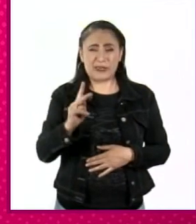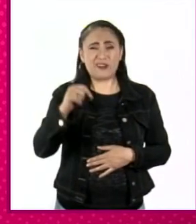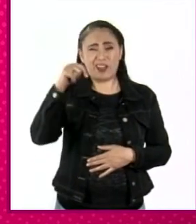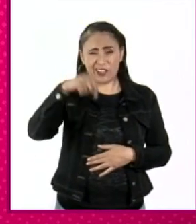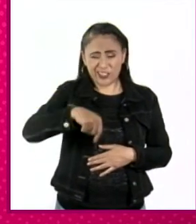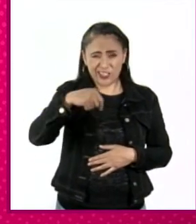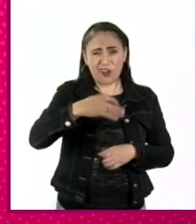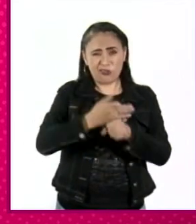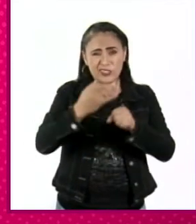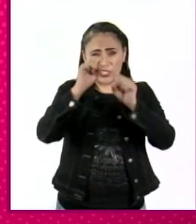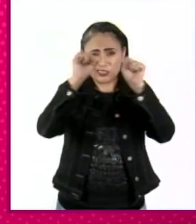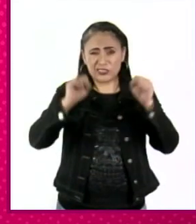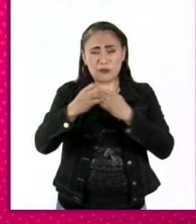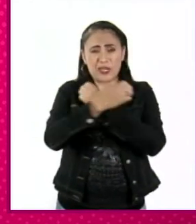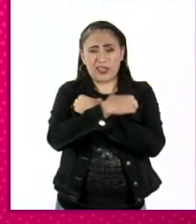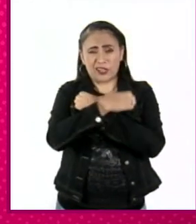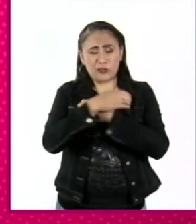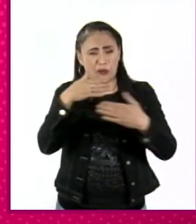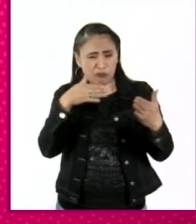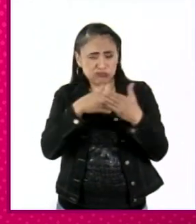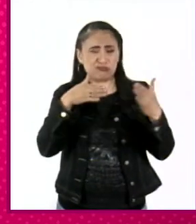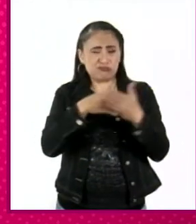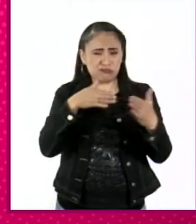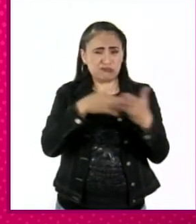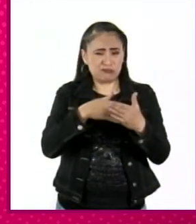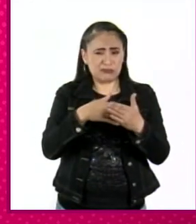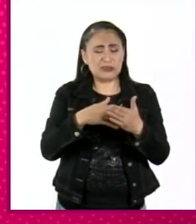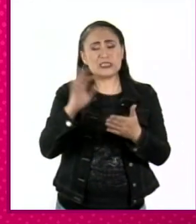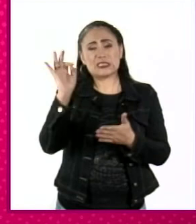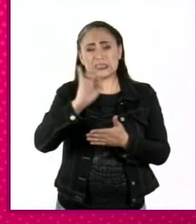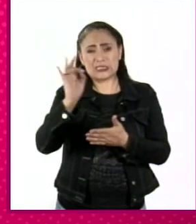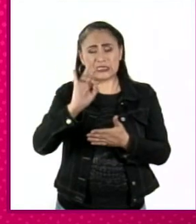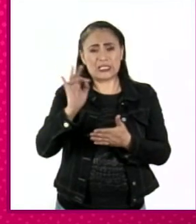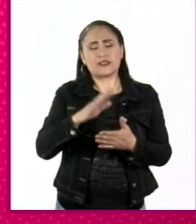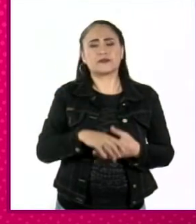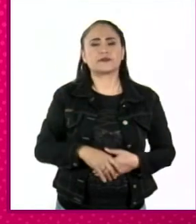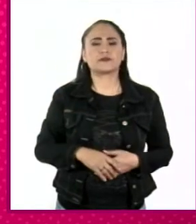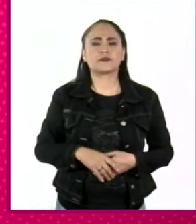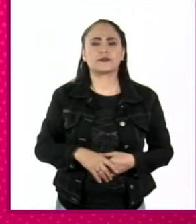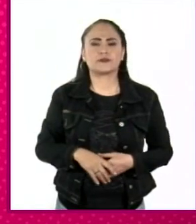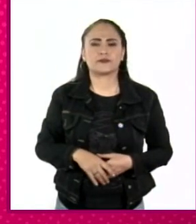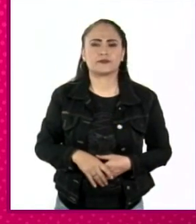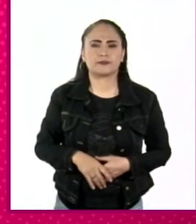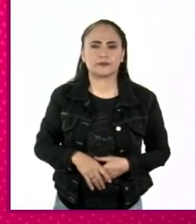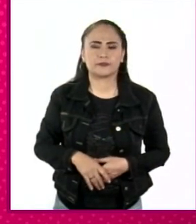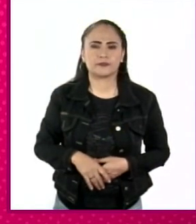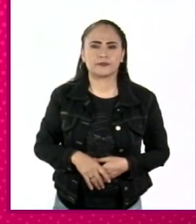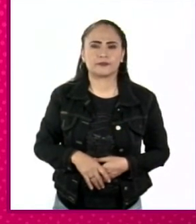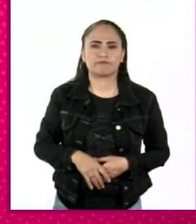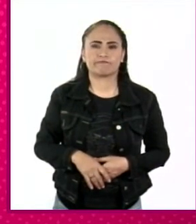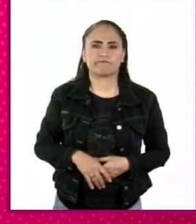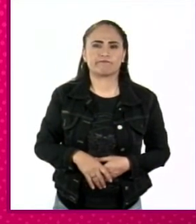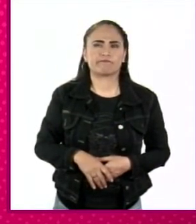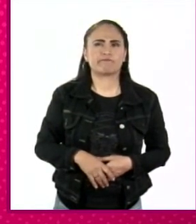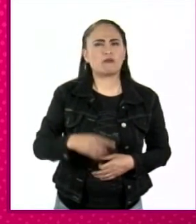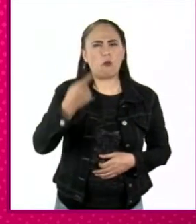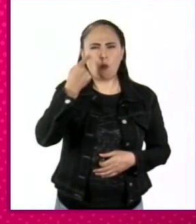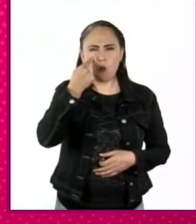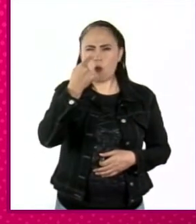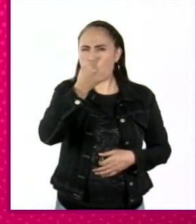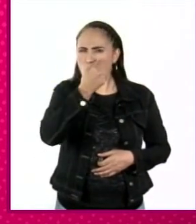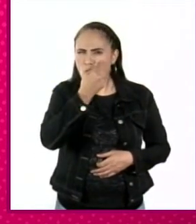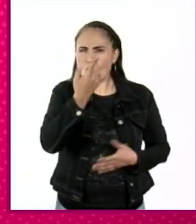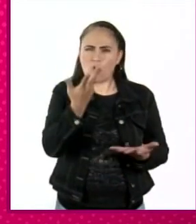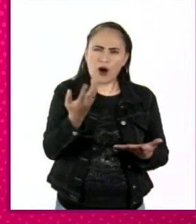en la actualidad, y que de alguna manera regresa y aterriza en visiones que son la